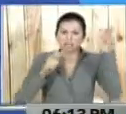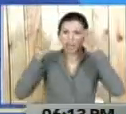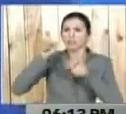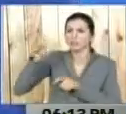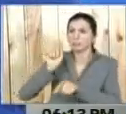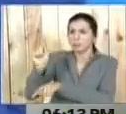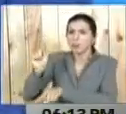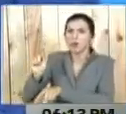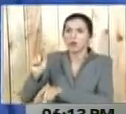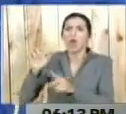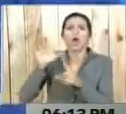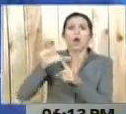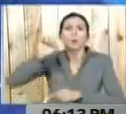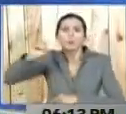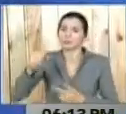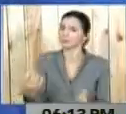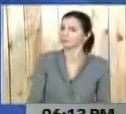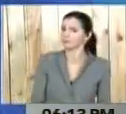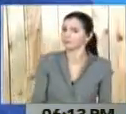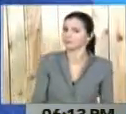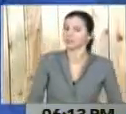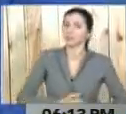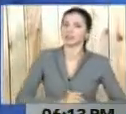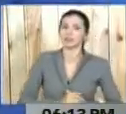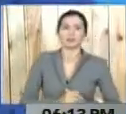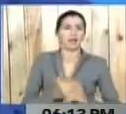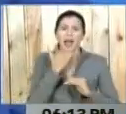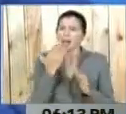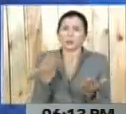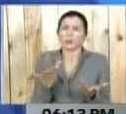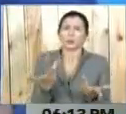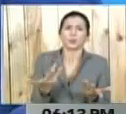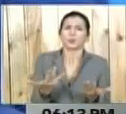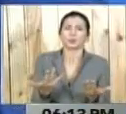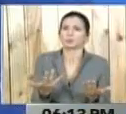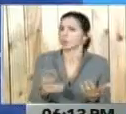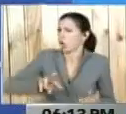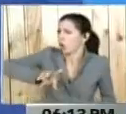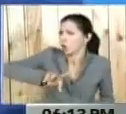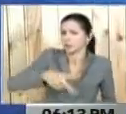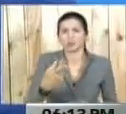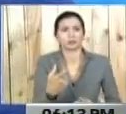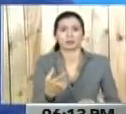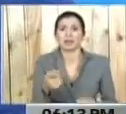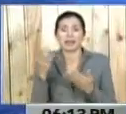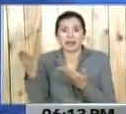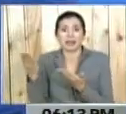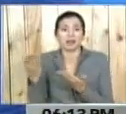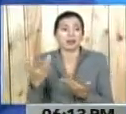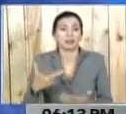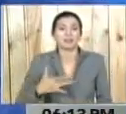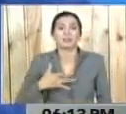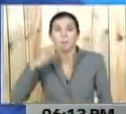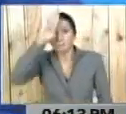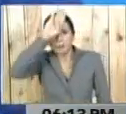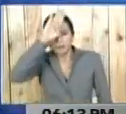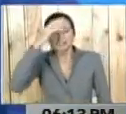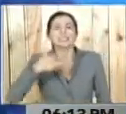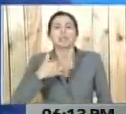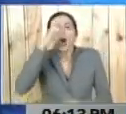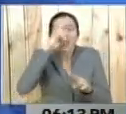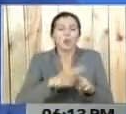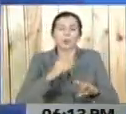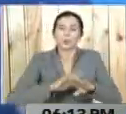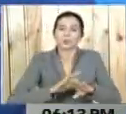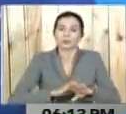vez pudiese ser para él un ataque, cosa totalmente, que es todo lo contrario. Creo que más sería un honor para el Papa Francisco en virtud del